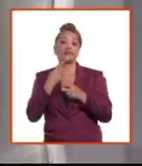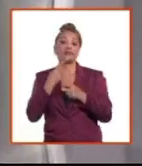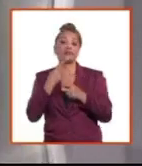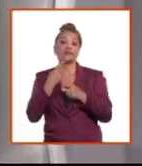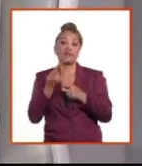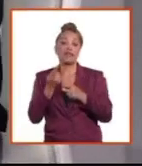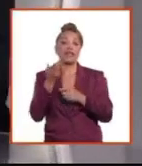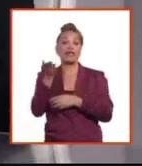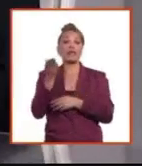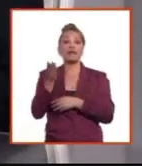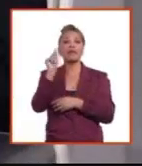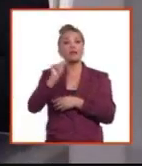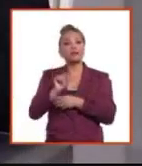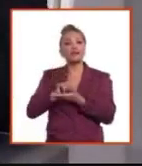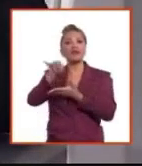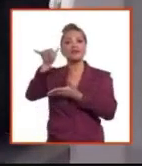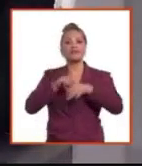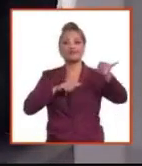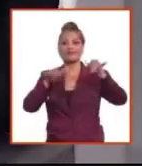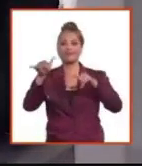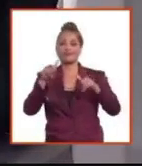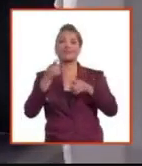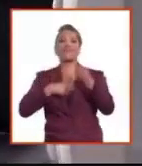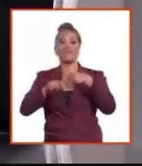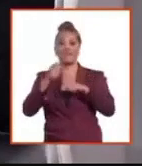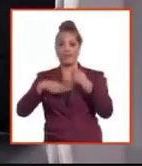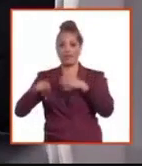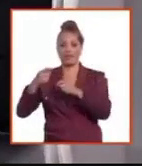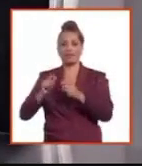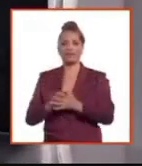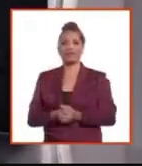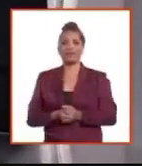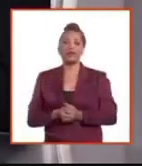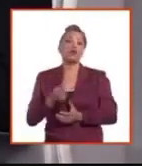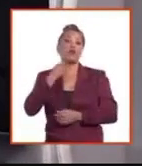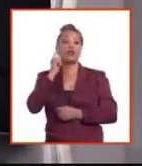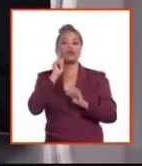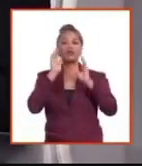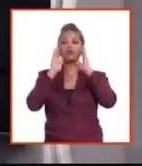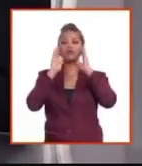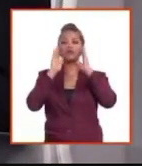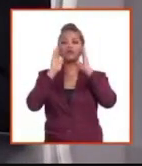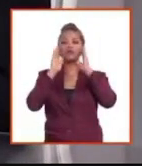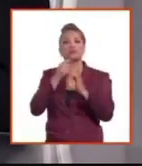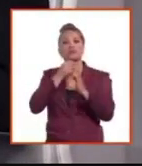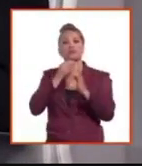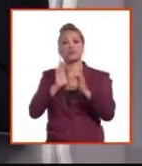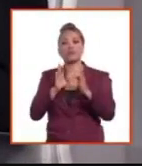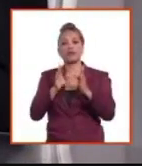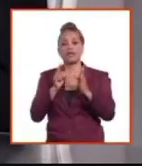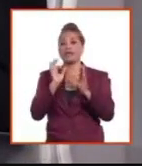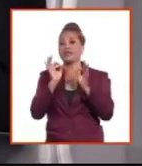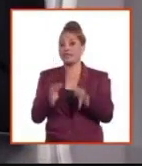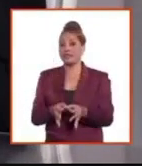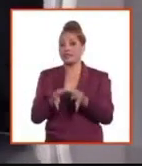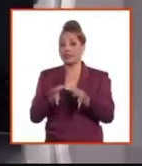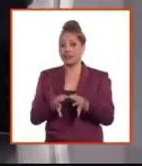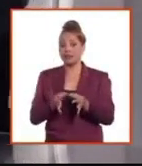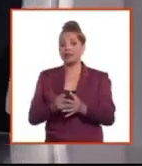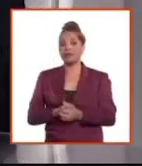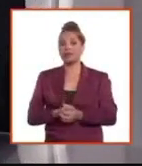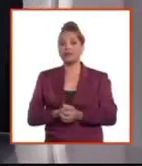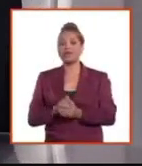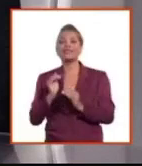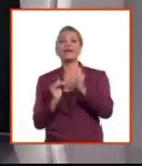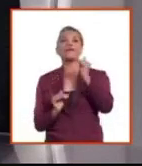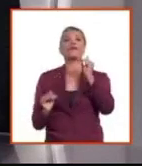me gusta hay una demanda de divisas para que cuando tú lo pones muy probablemente el seguro que tiene que estás por encima